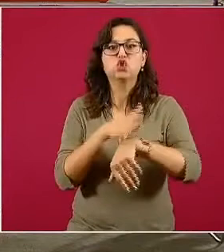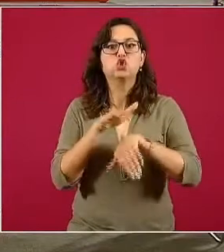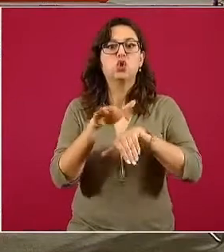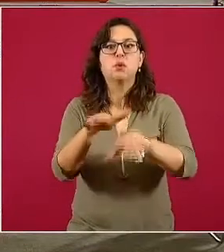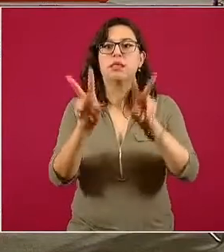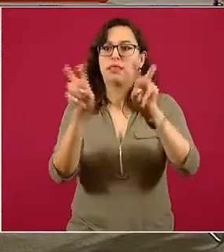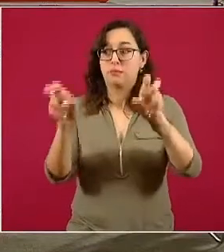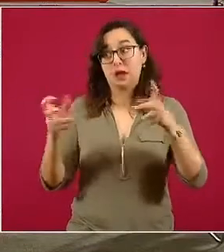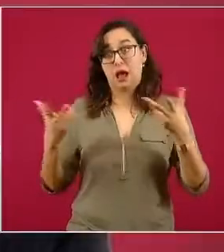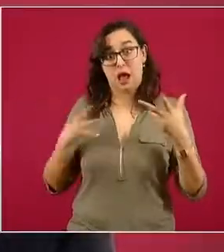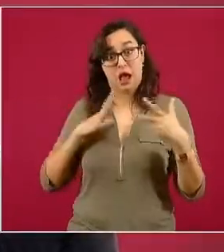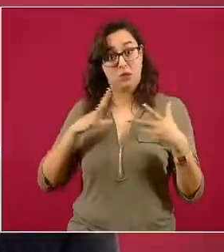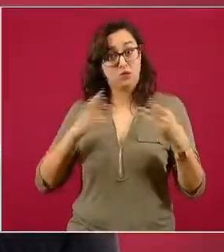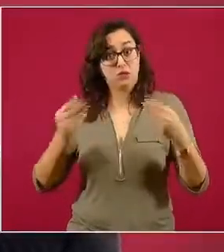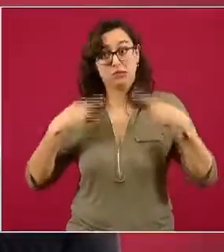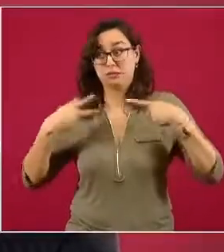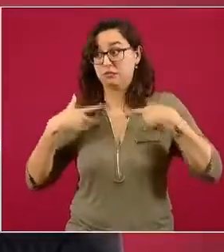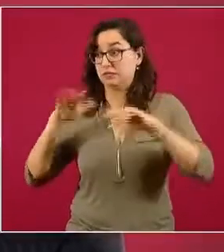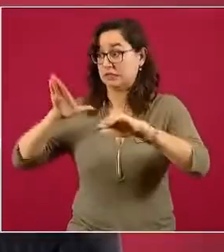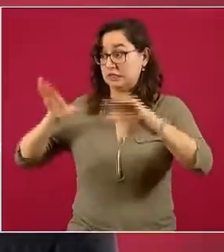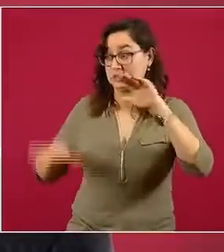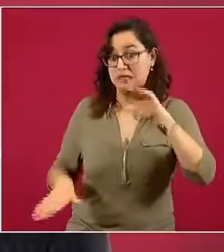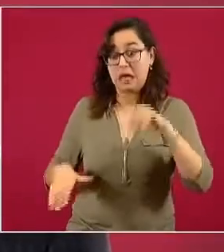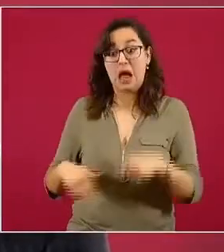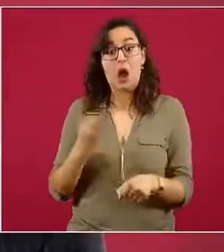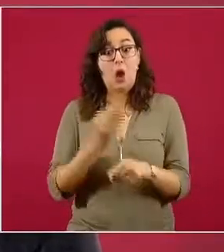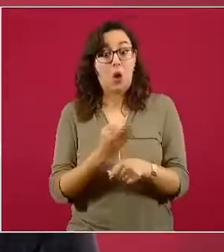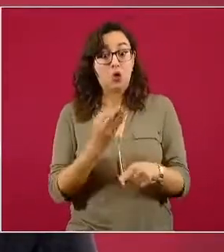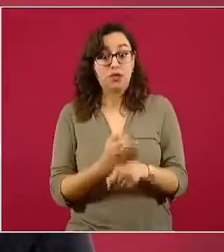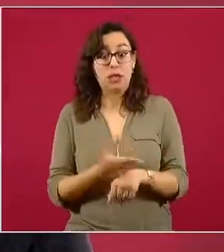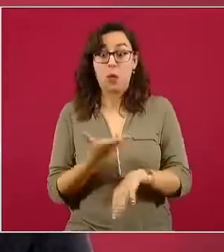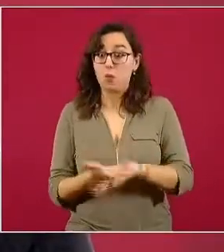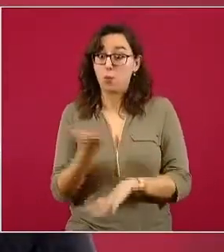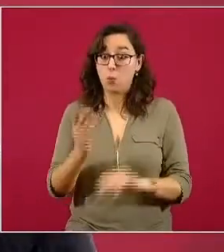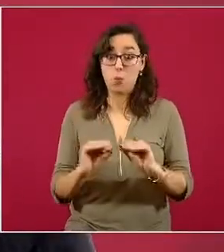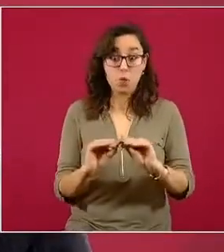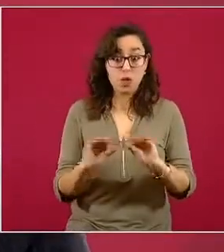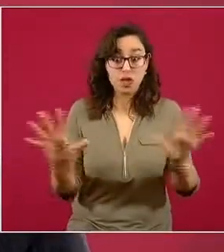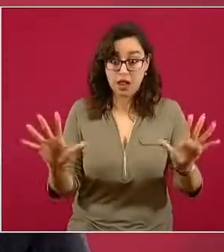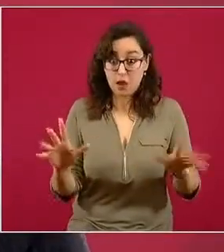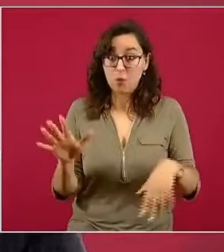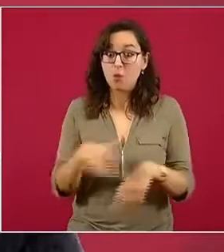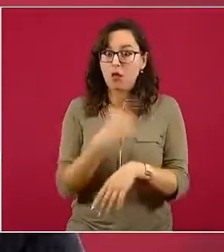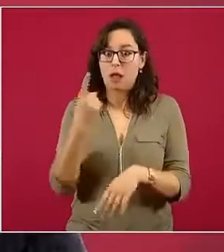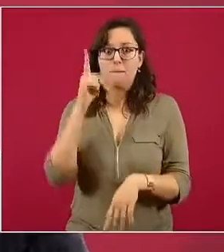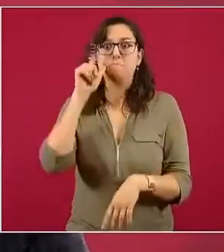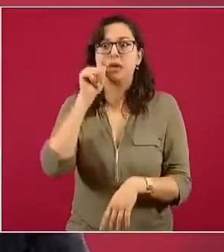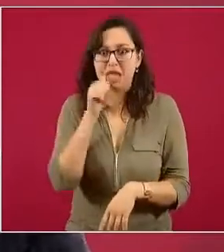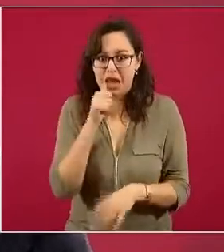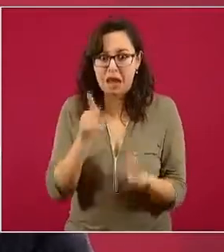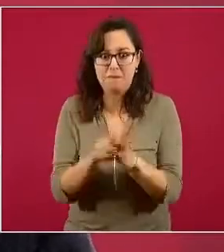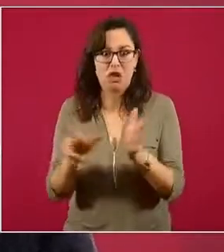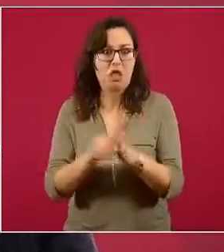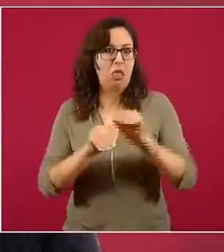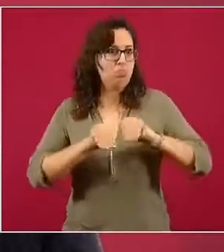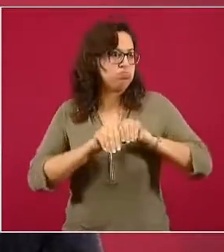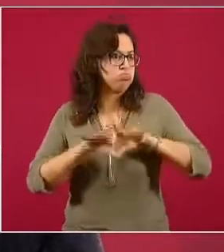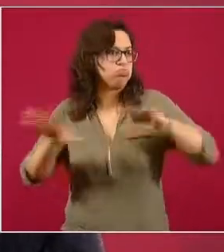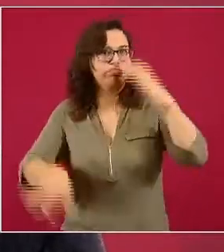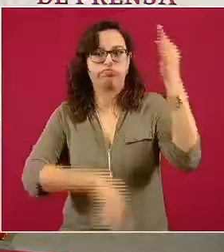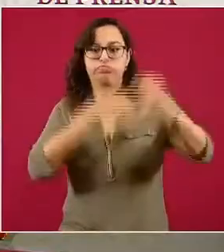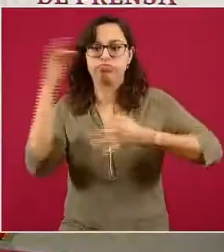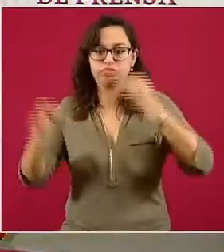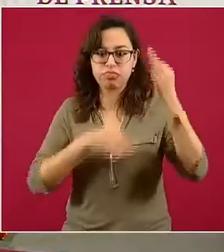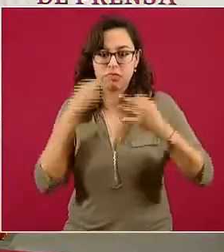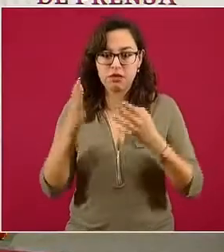oportunidad de dejar muy en claro, para que no aparezca mañana una versión confusa en las primeras planas, de lo que acabo de decir, de la buena